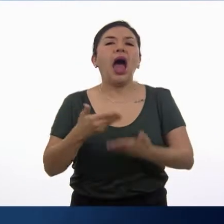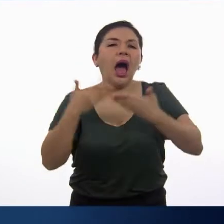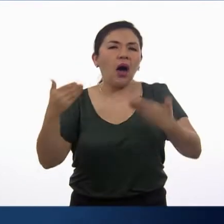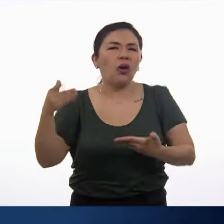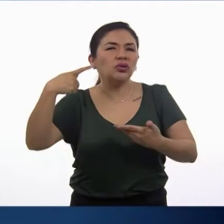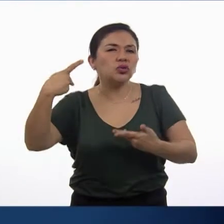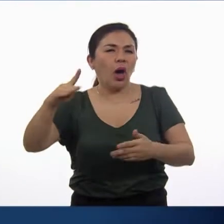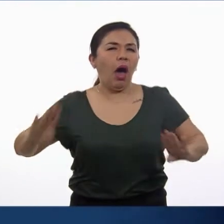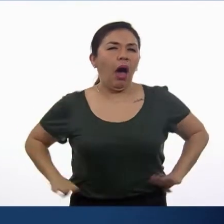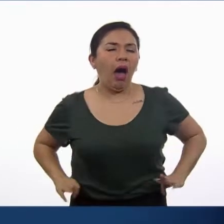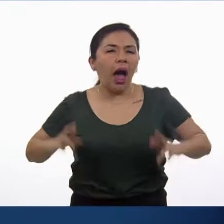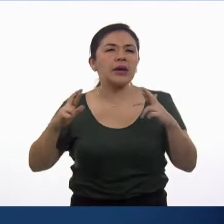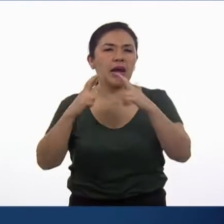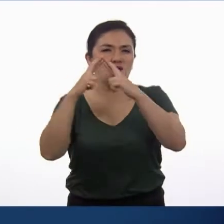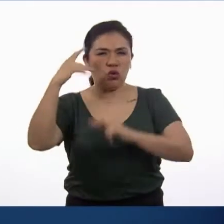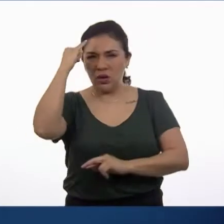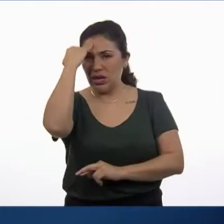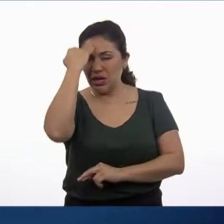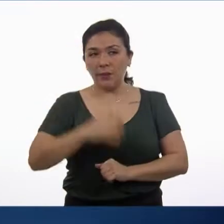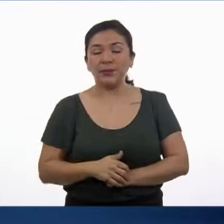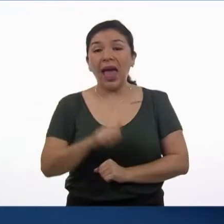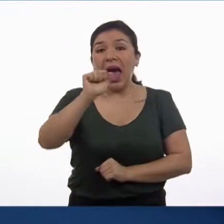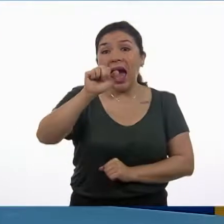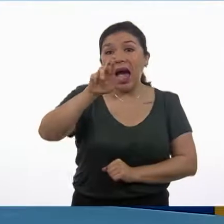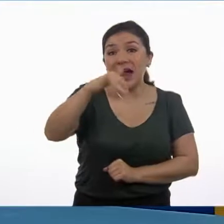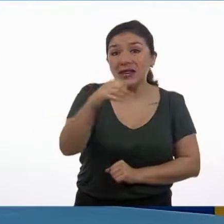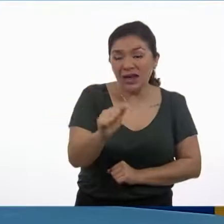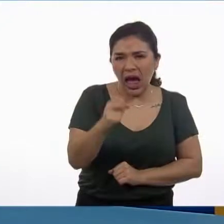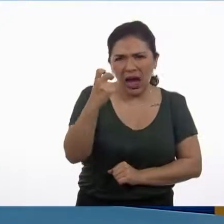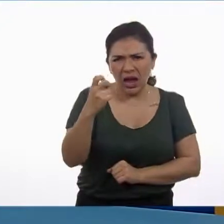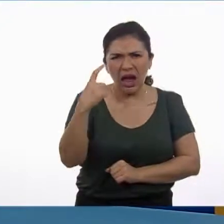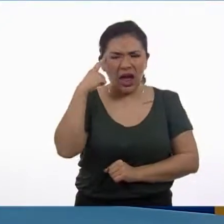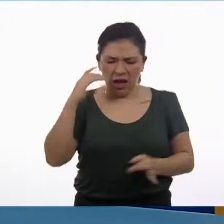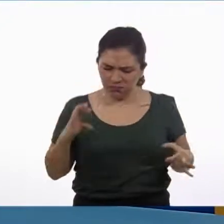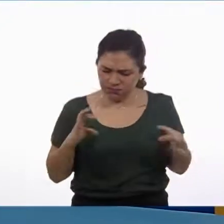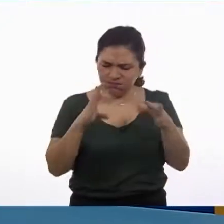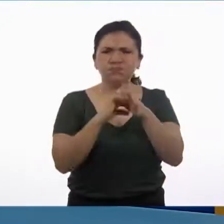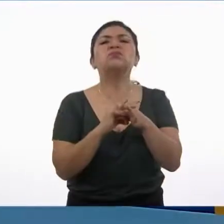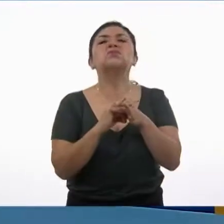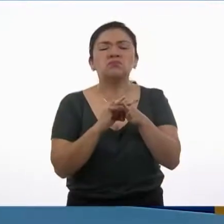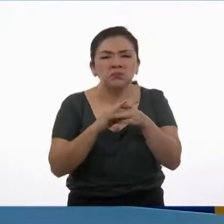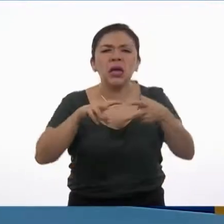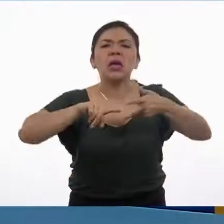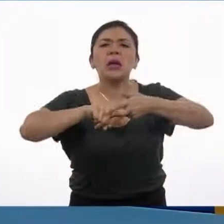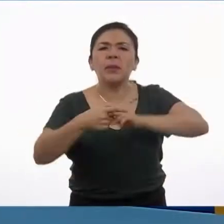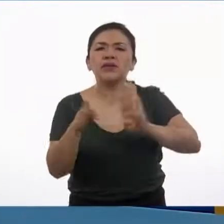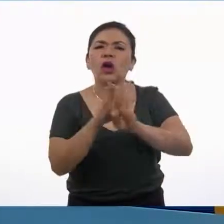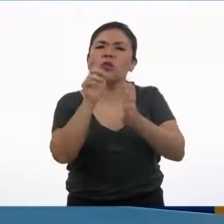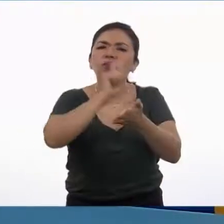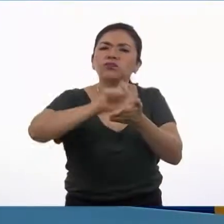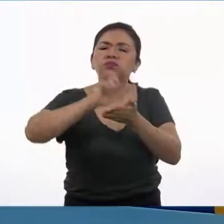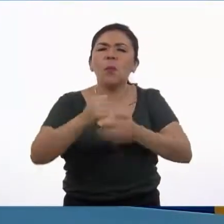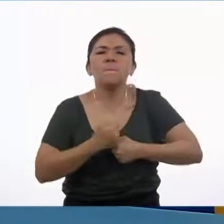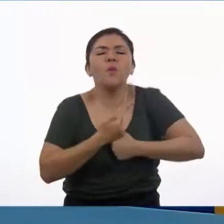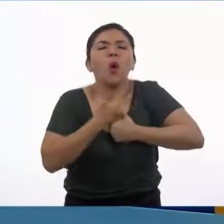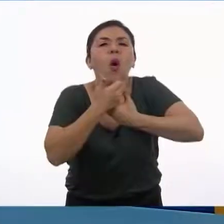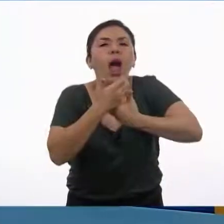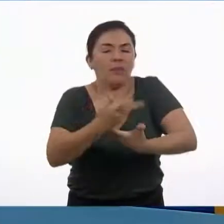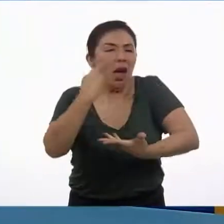India. Así es. Los arias de esta unión religiosa dieron paso a la escritura poética